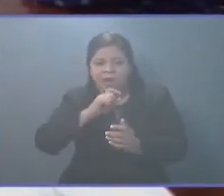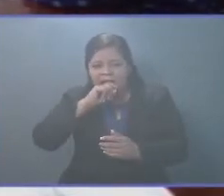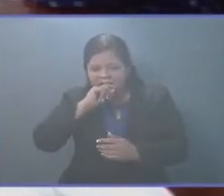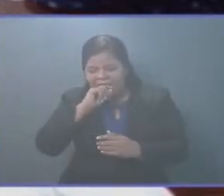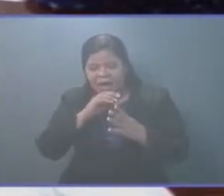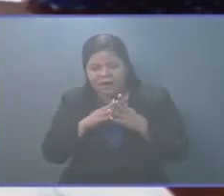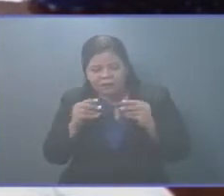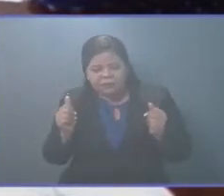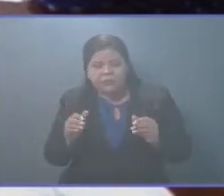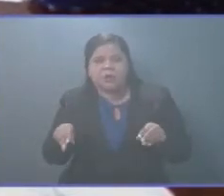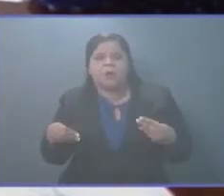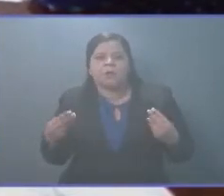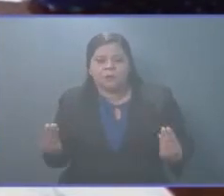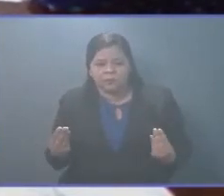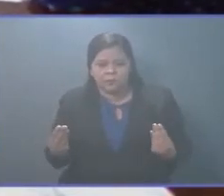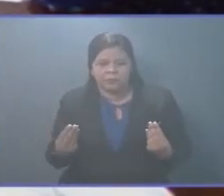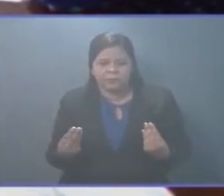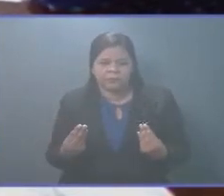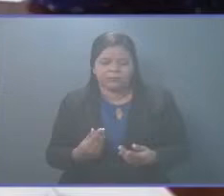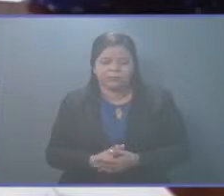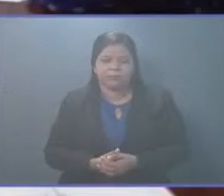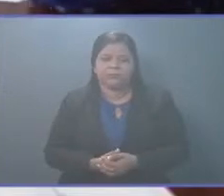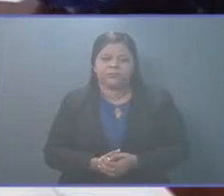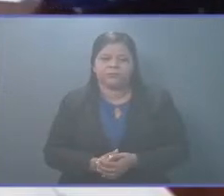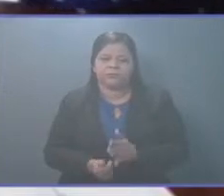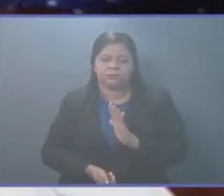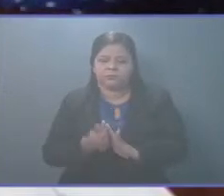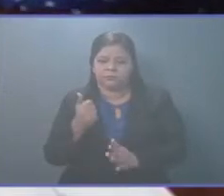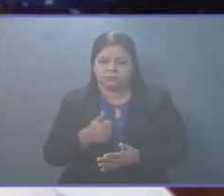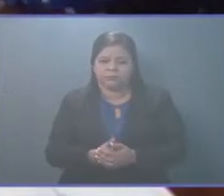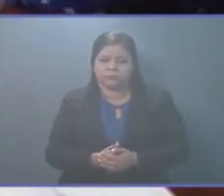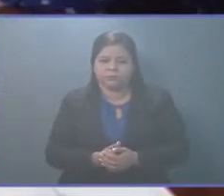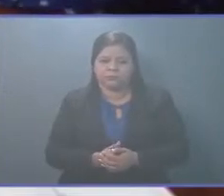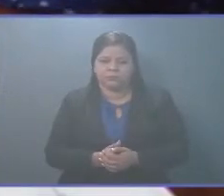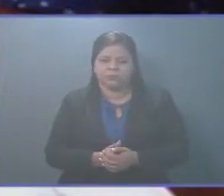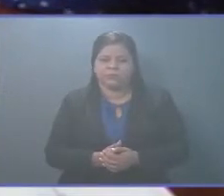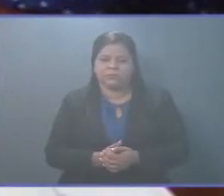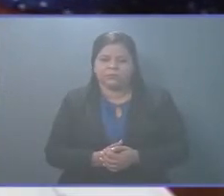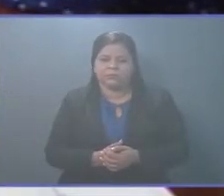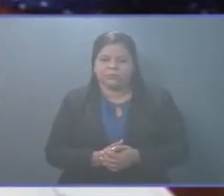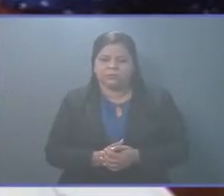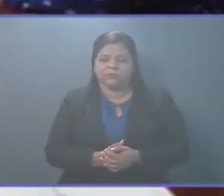superar la miseria incluso.